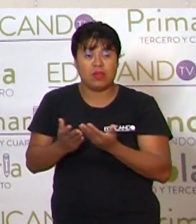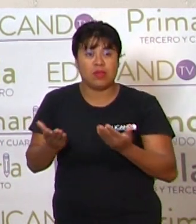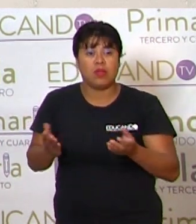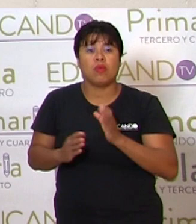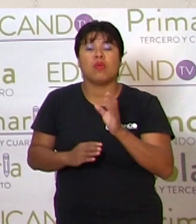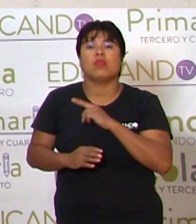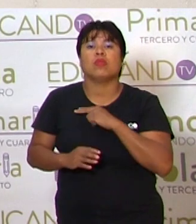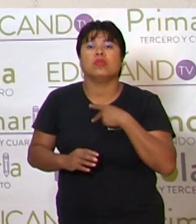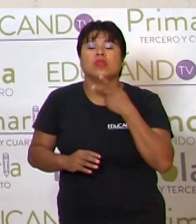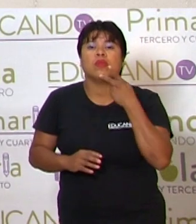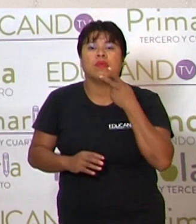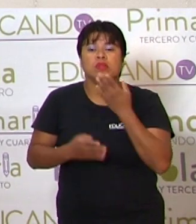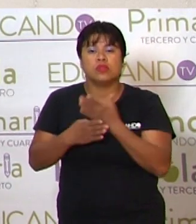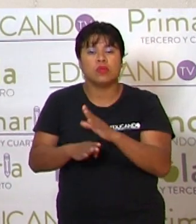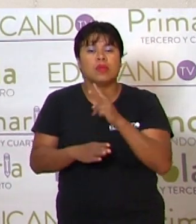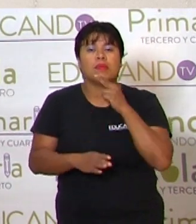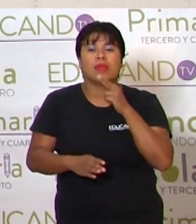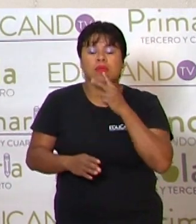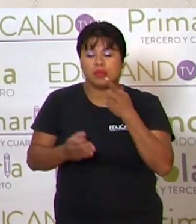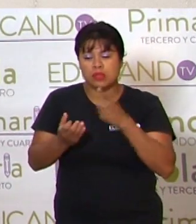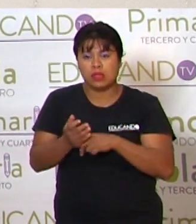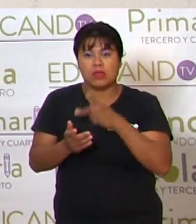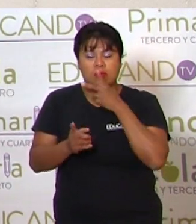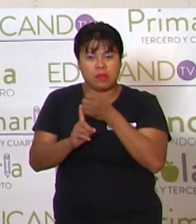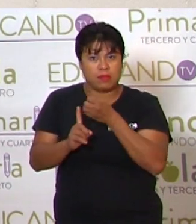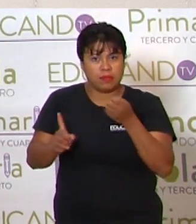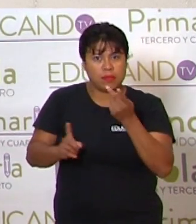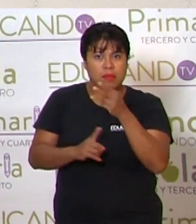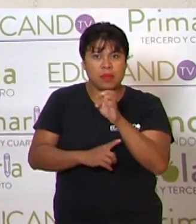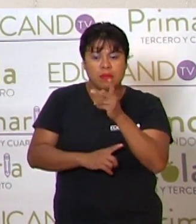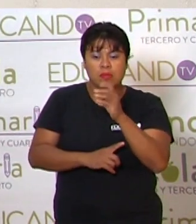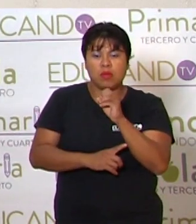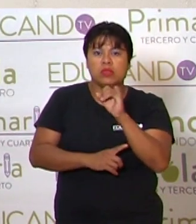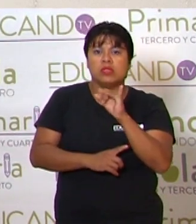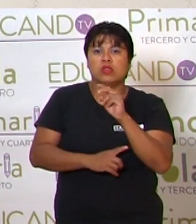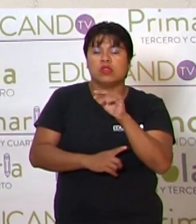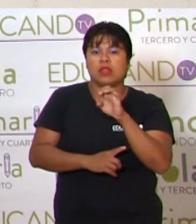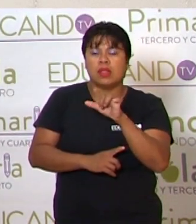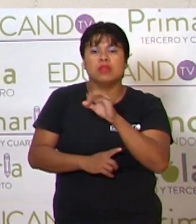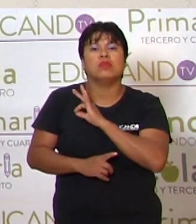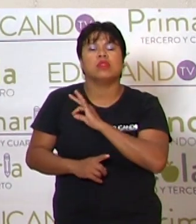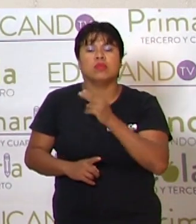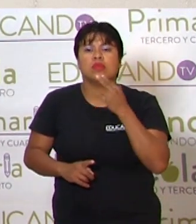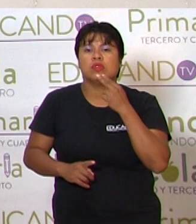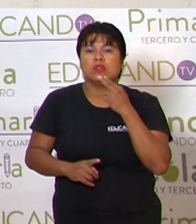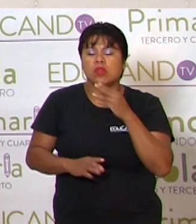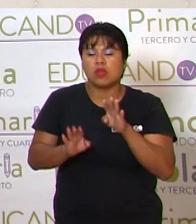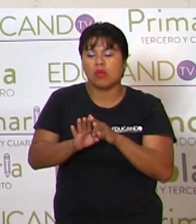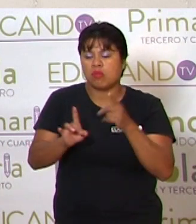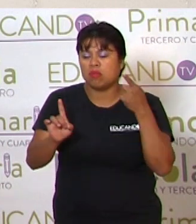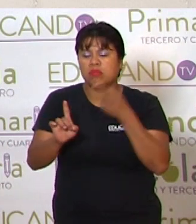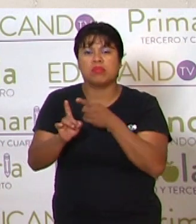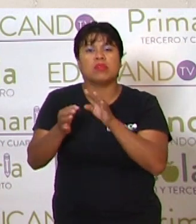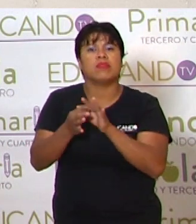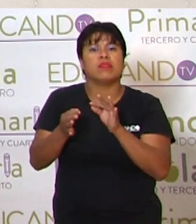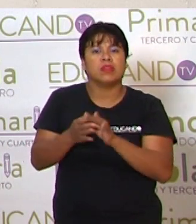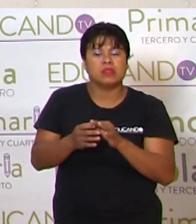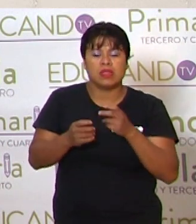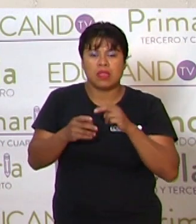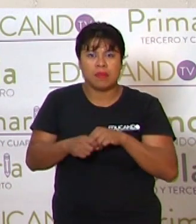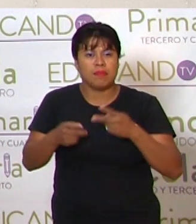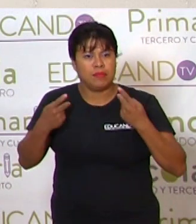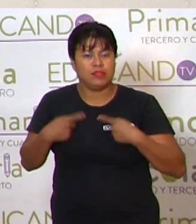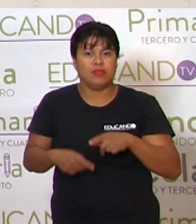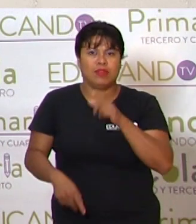caso, cuando hablamos de lo que son verbos dentro de las frases preposicionales, podemos utilizar algunas como referencia